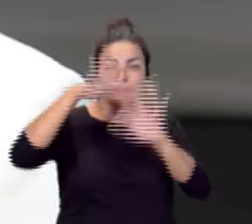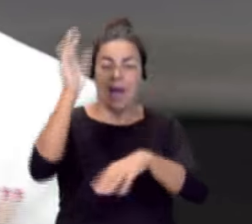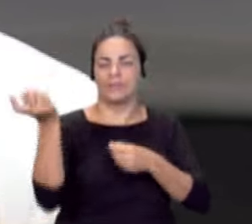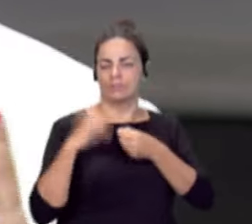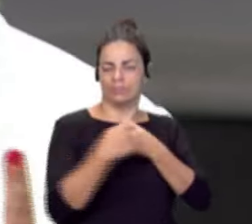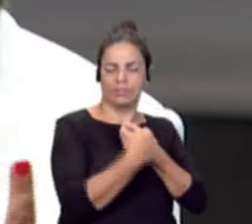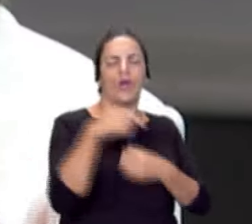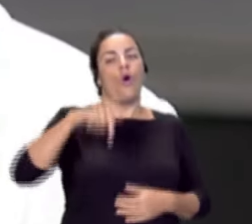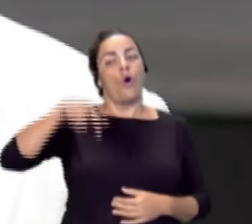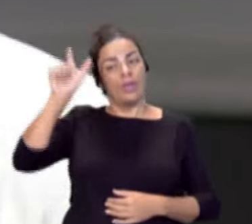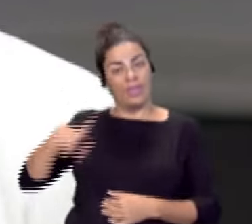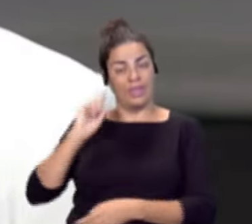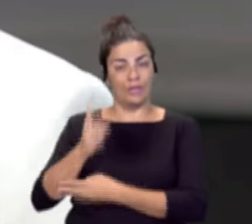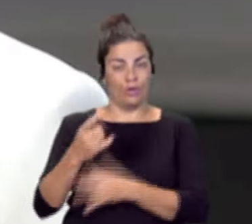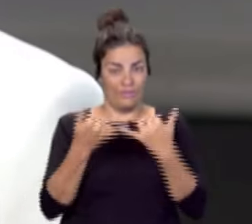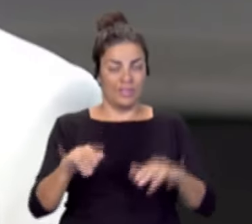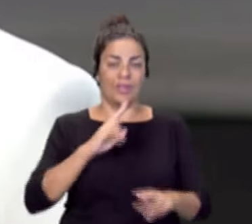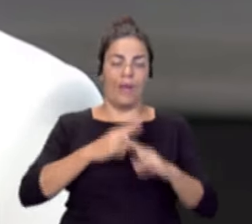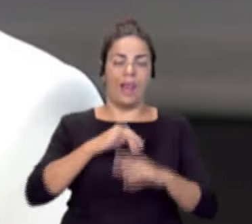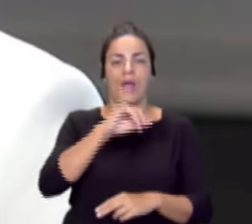festival, Jorge Perdigón.